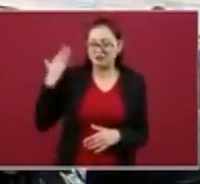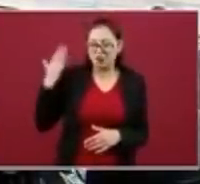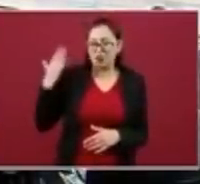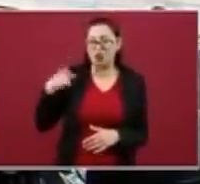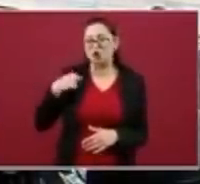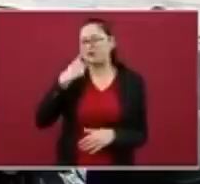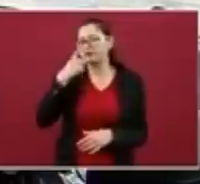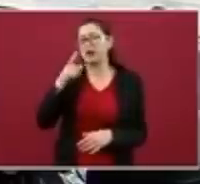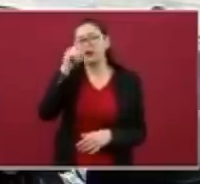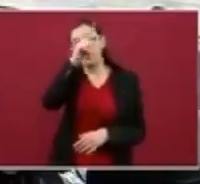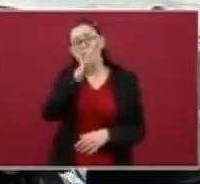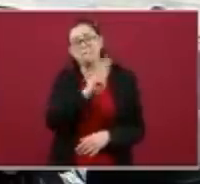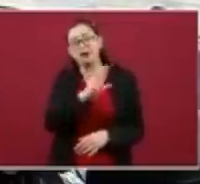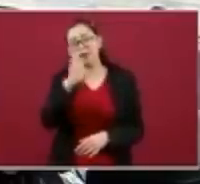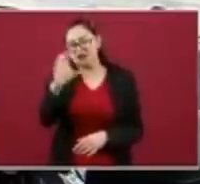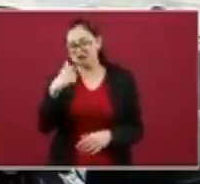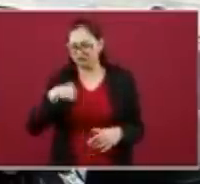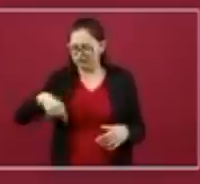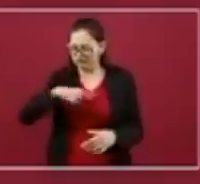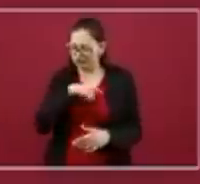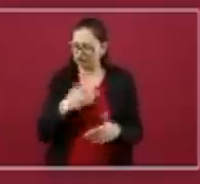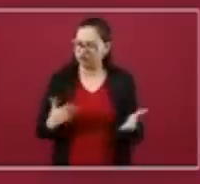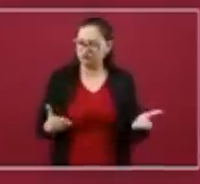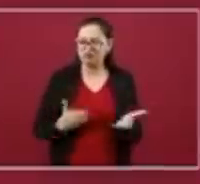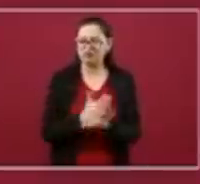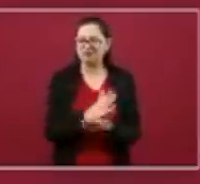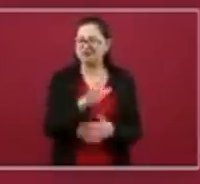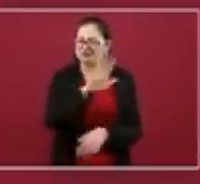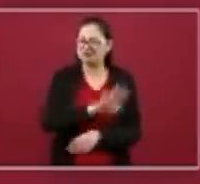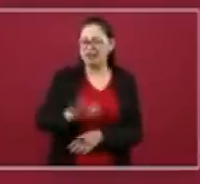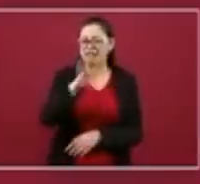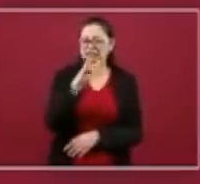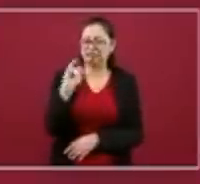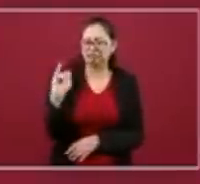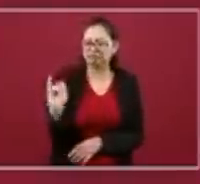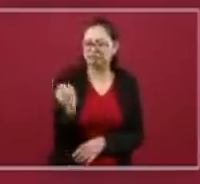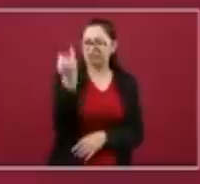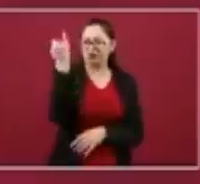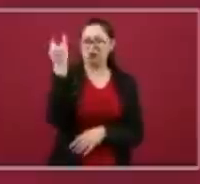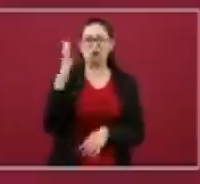en Baja California, sobre todo en Tijuana, porque